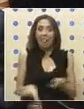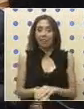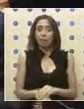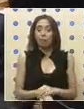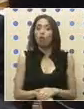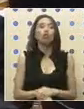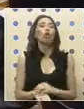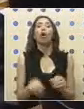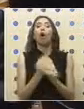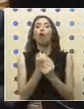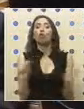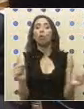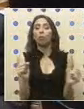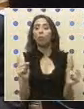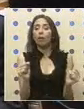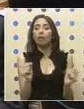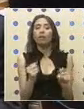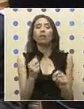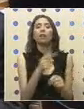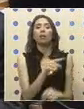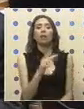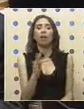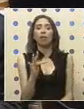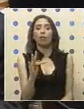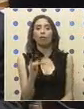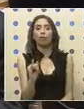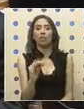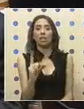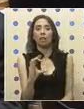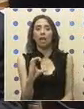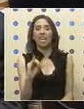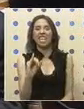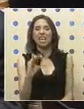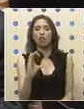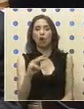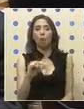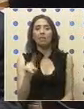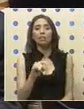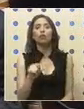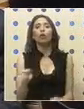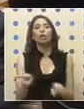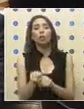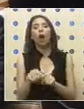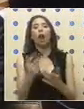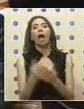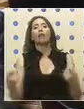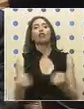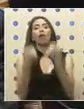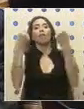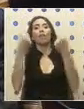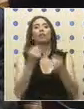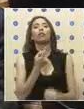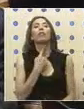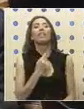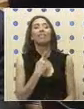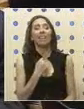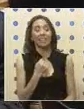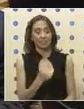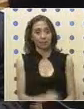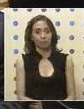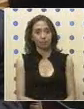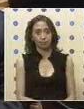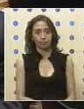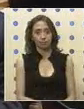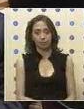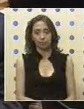por la vía, incluso el fideicomiso, puede impedirse que ocurran conflictos de interés. El segundo pilar de esta